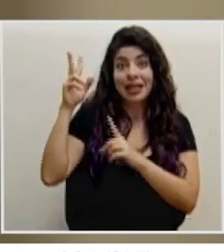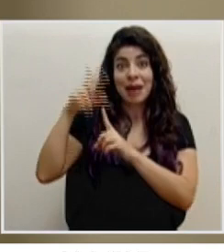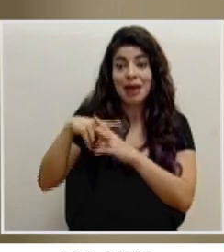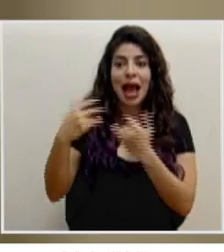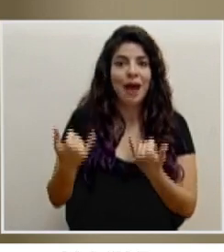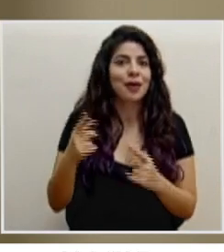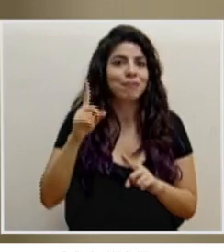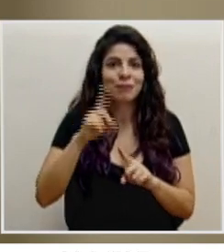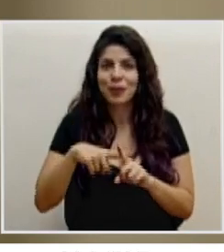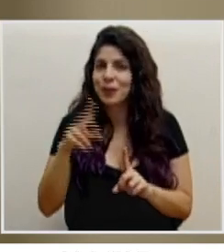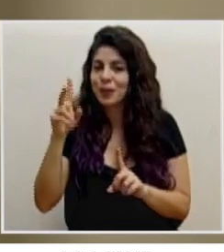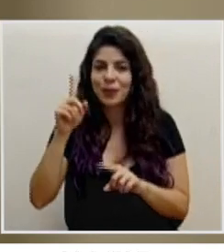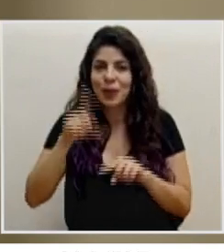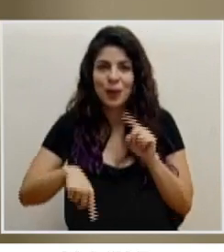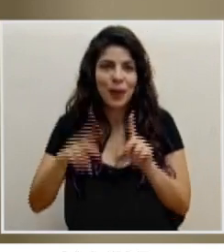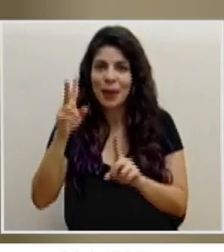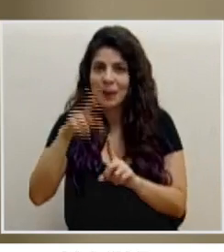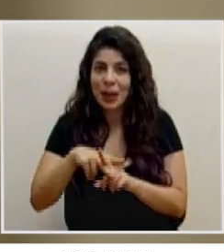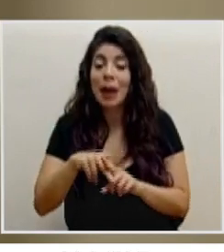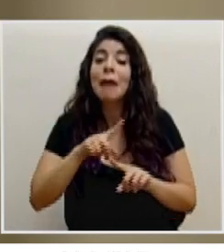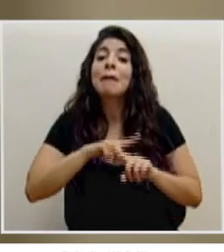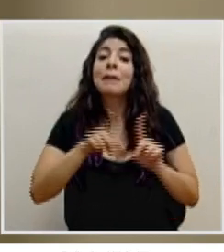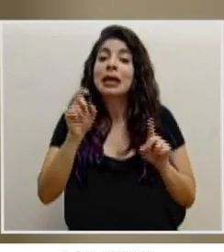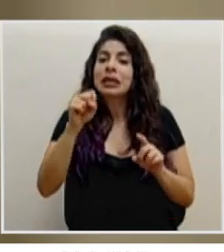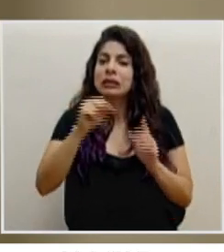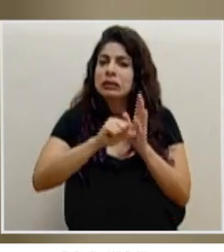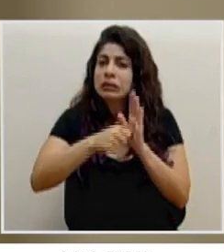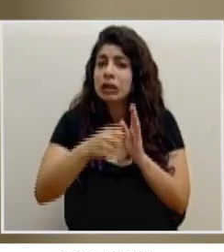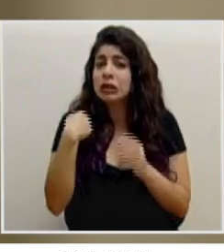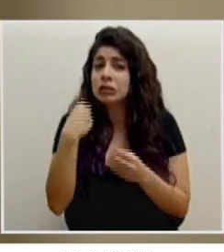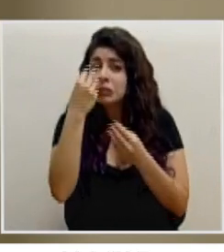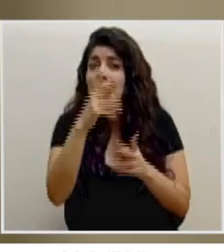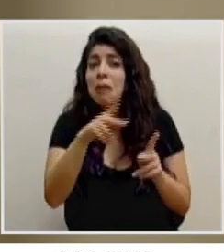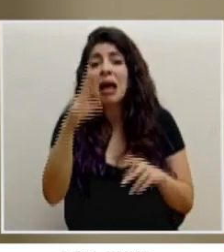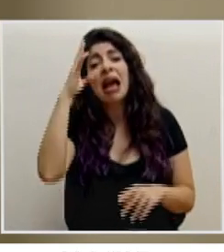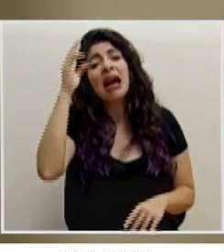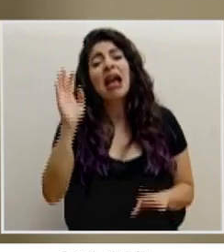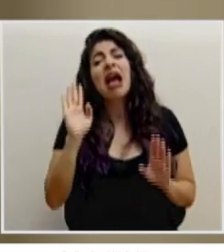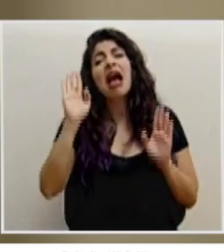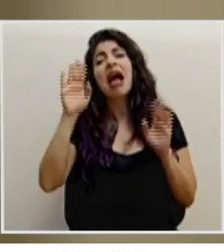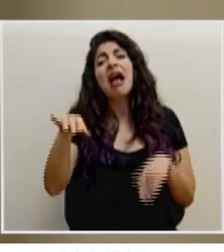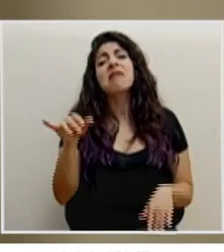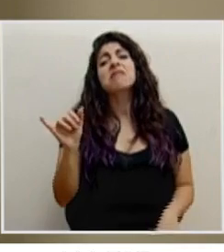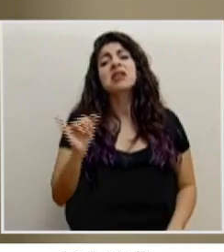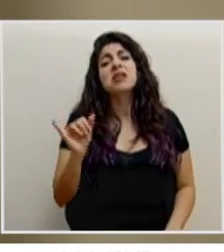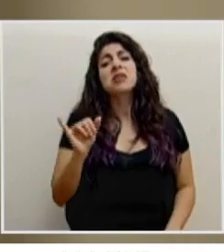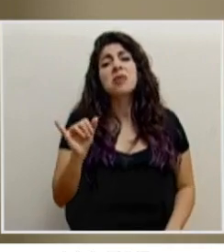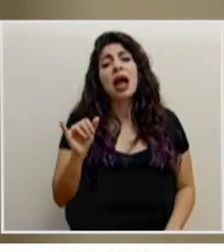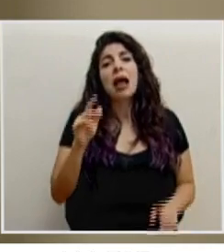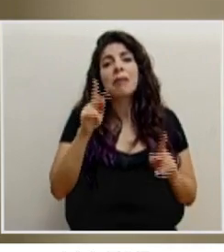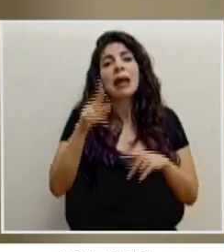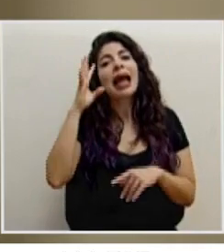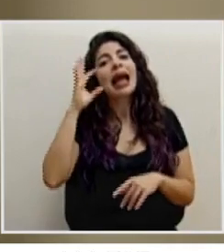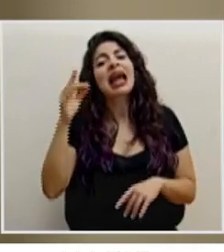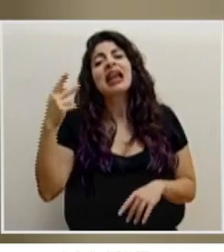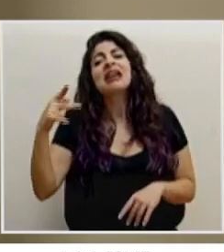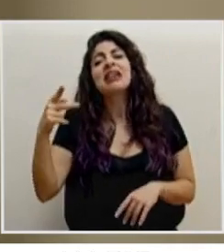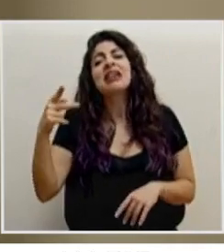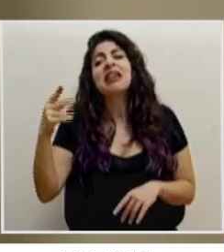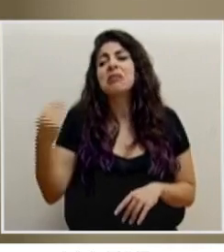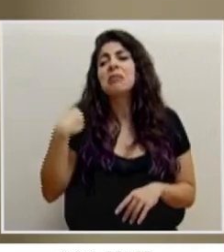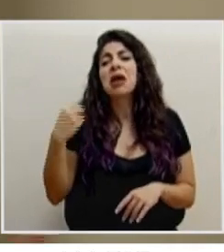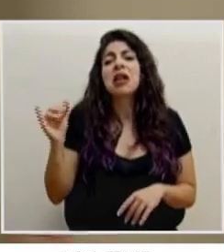Pero sí quiero hacer énfasis en que puede ser que mucha gente piense que estamos igual. O sea, que el riesgo de infectarse es